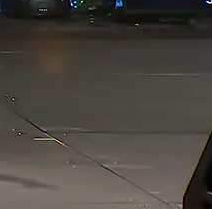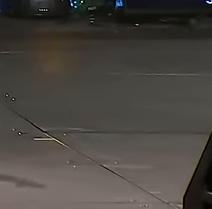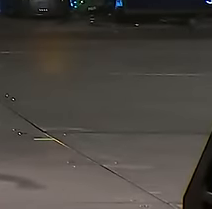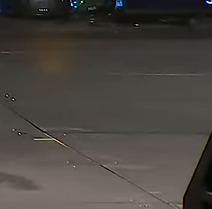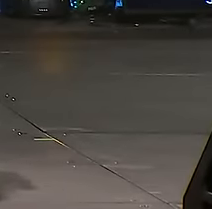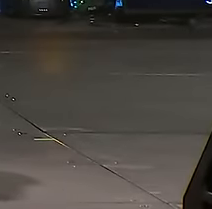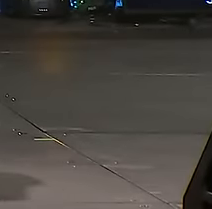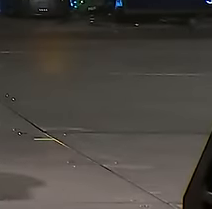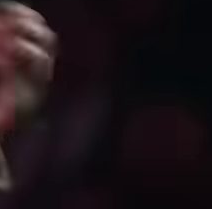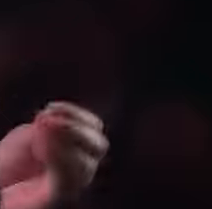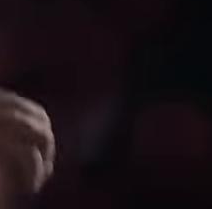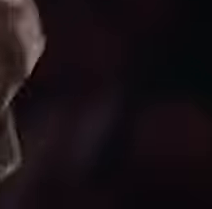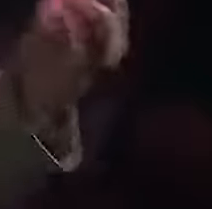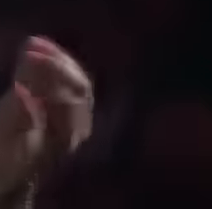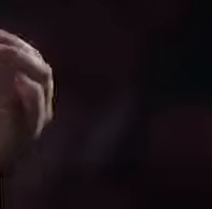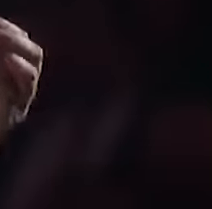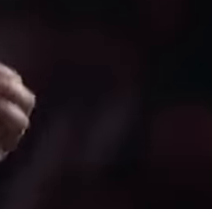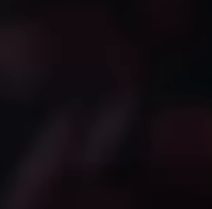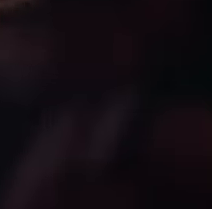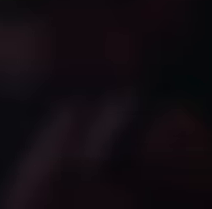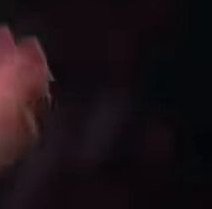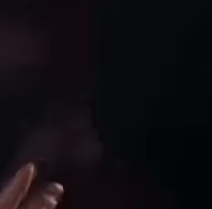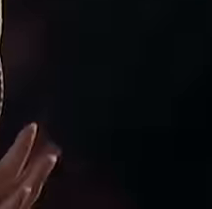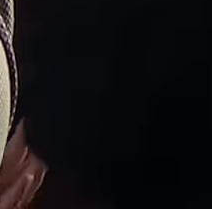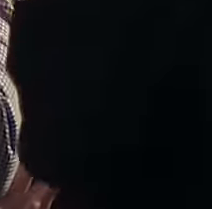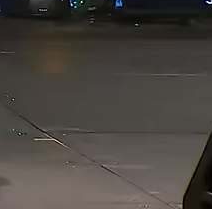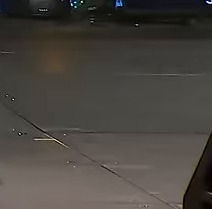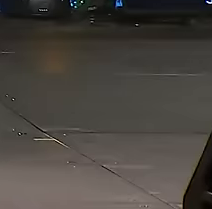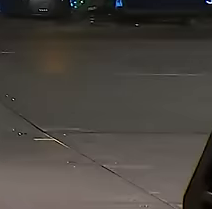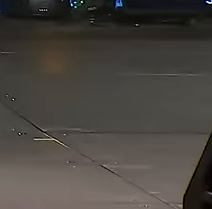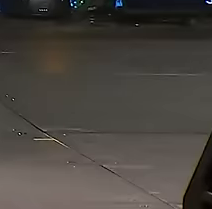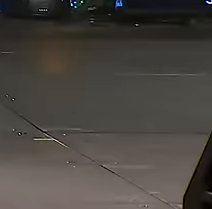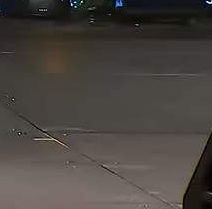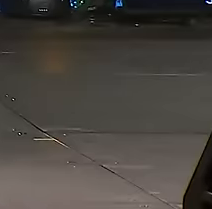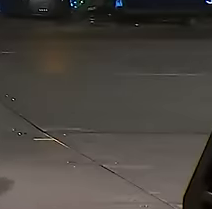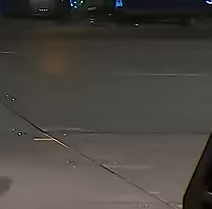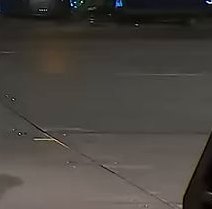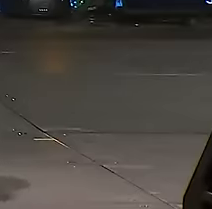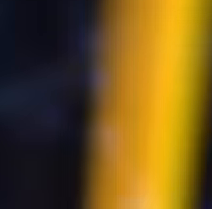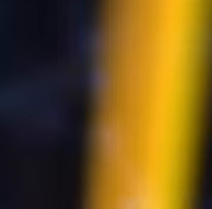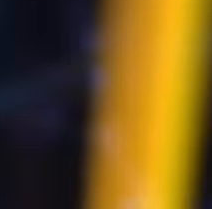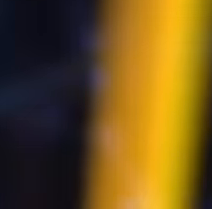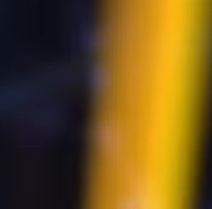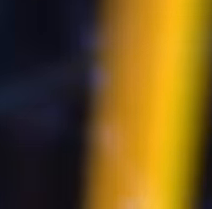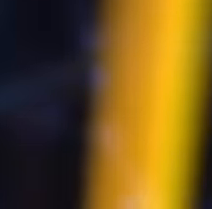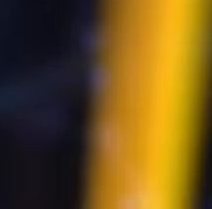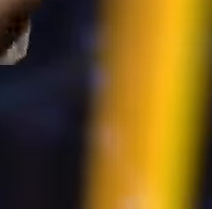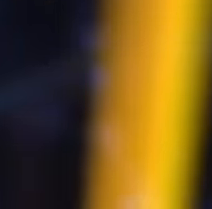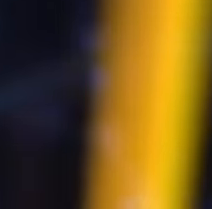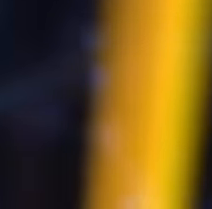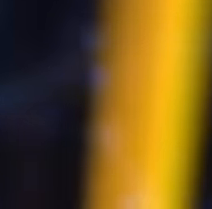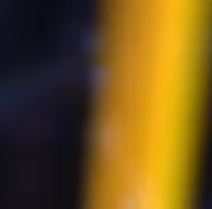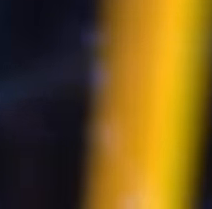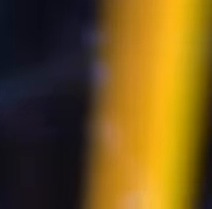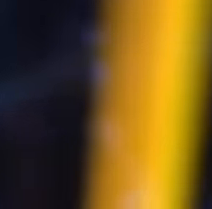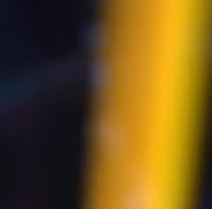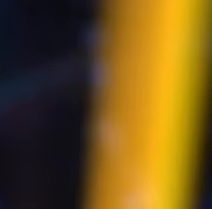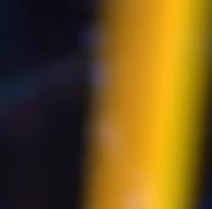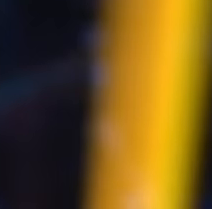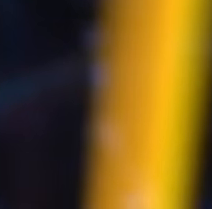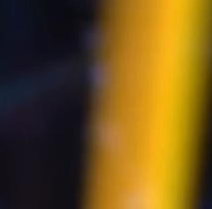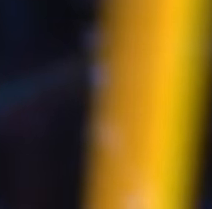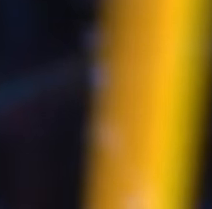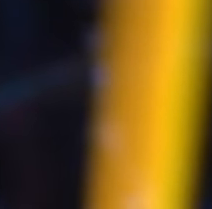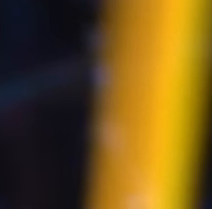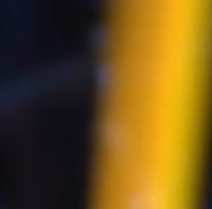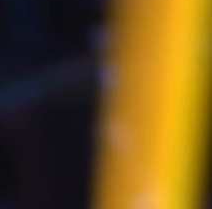nuestro rol? ¿Cuál es nuestro llamado y propósito en cada generación? Y el Señor ha puesto una visión grande en nuestros líderes. ¿Cómo